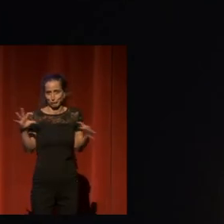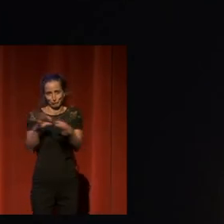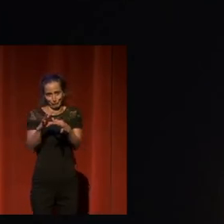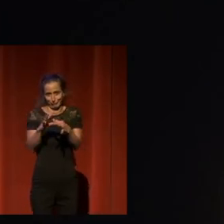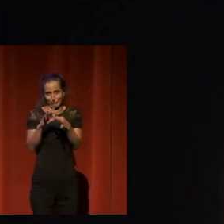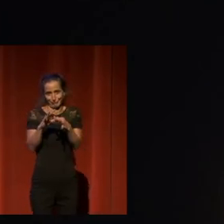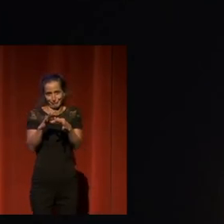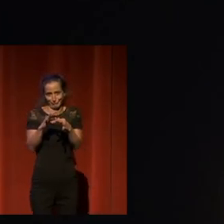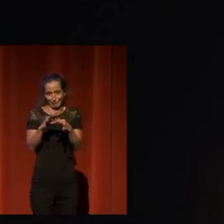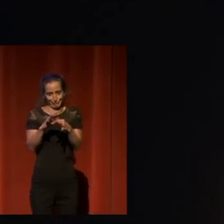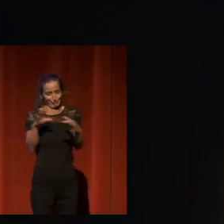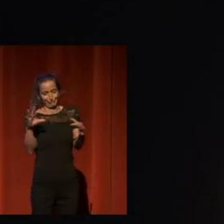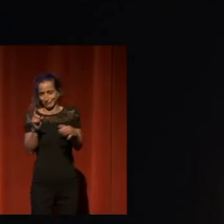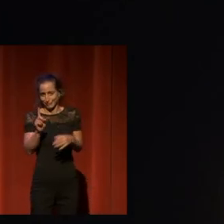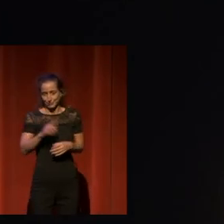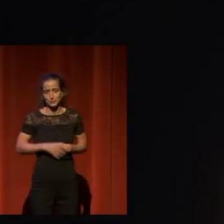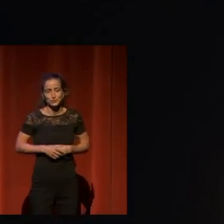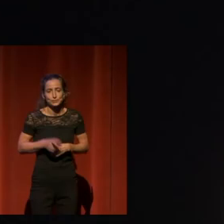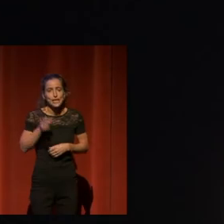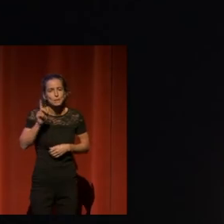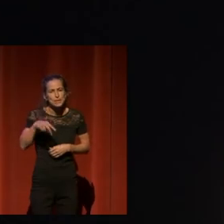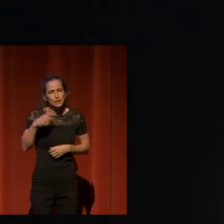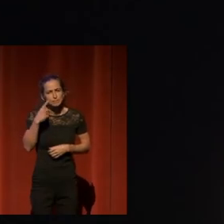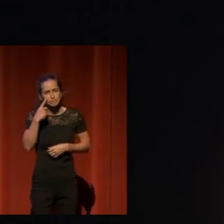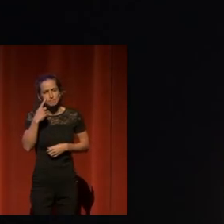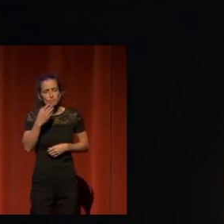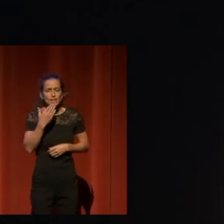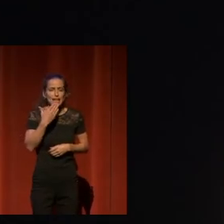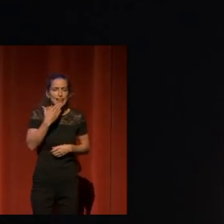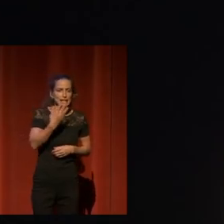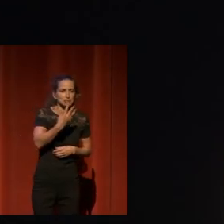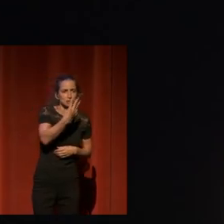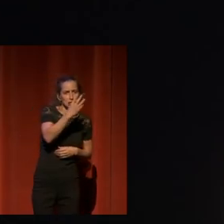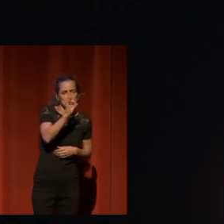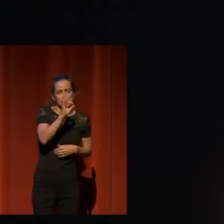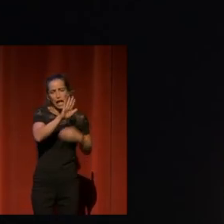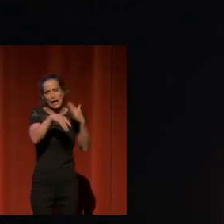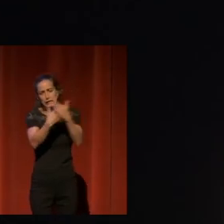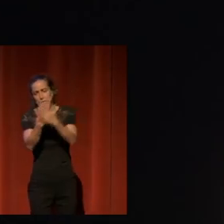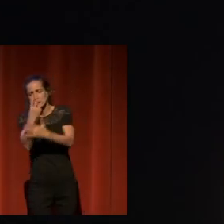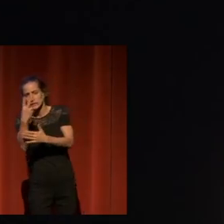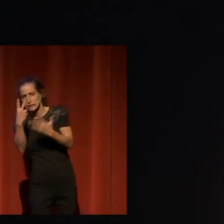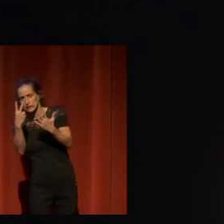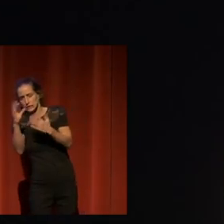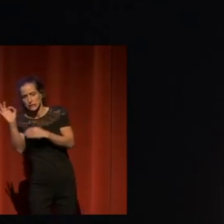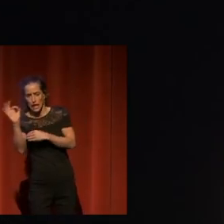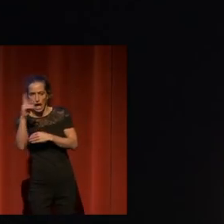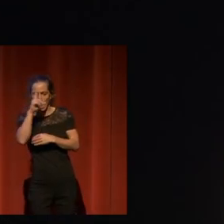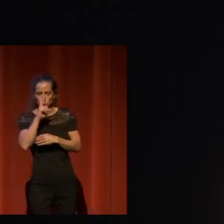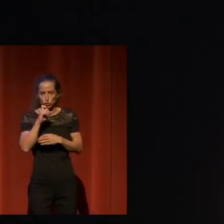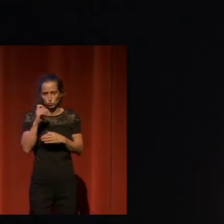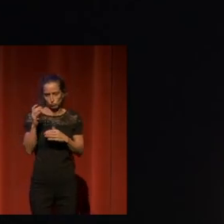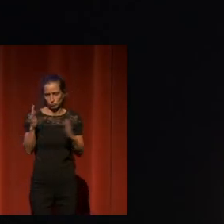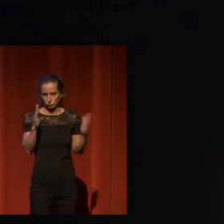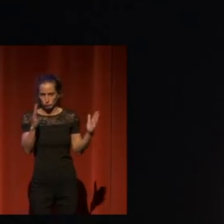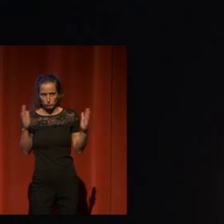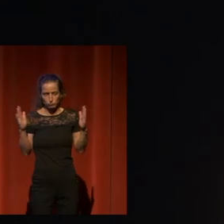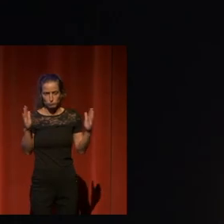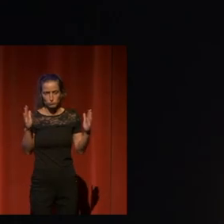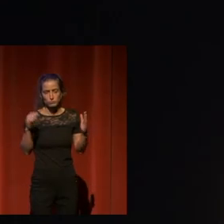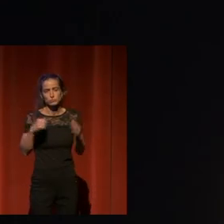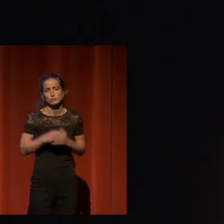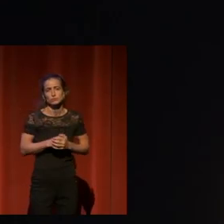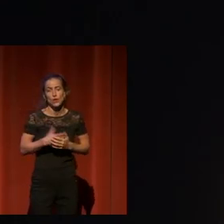que el arco de edad es muy grande, que tienen entre 30 y 70 años y que, como os decía, las funciones superan